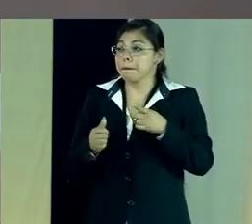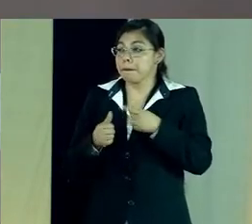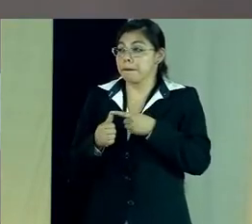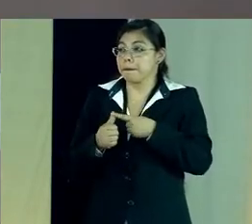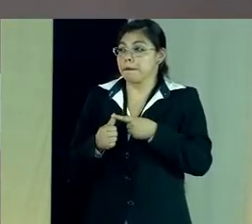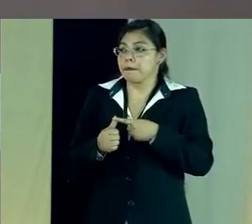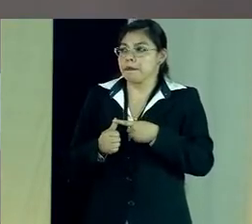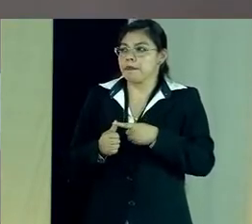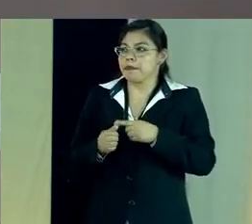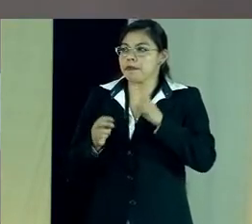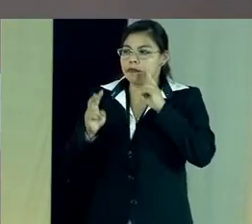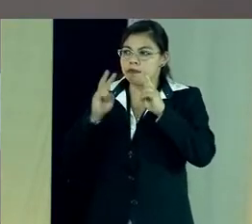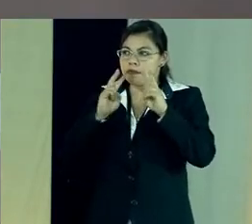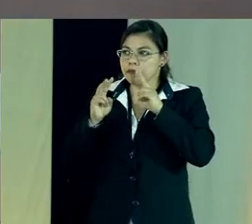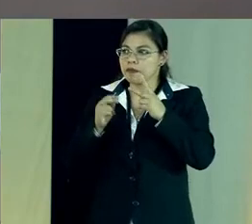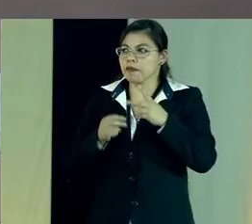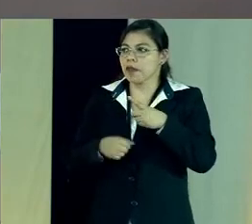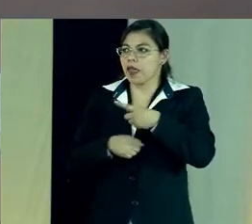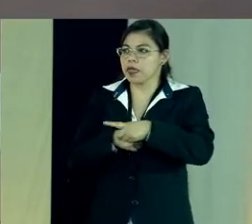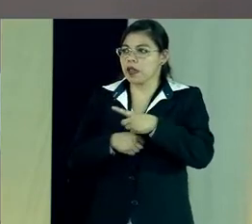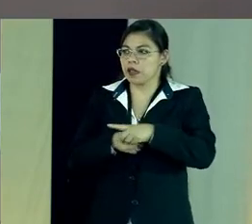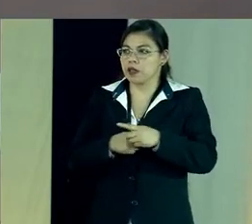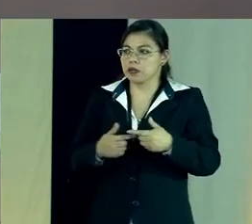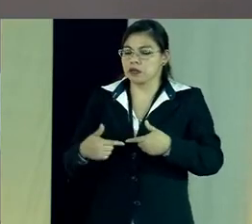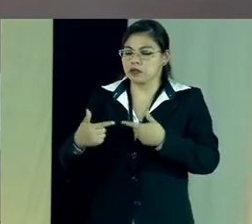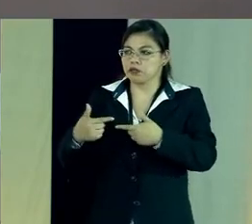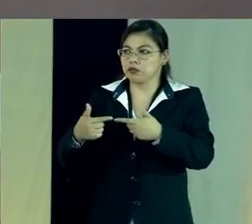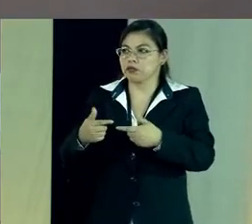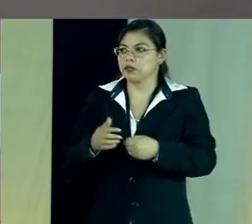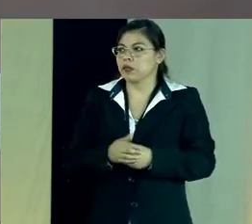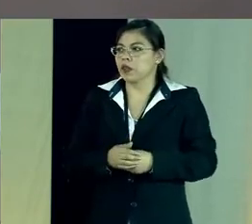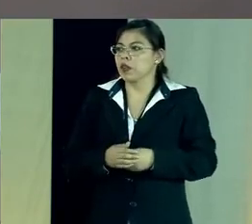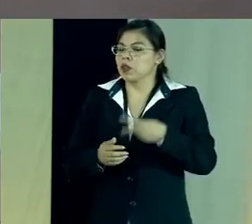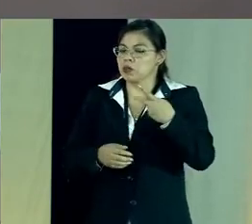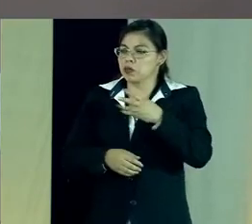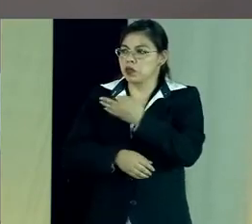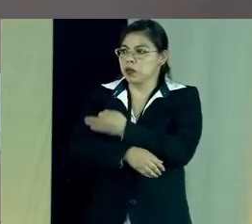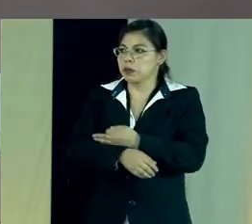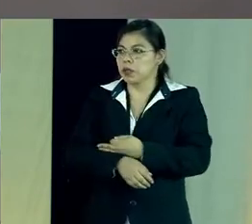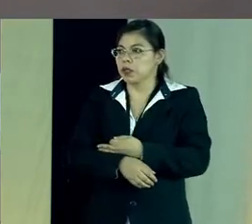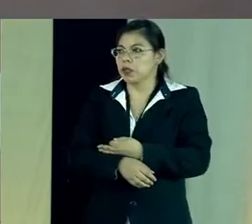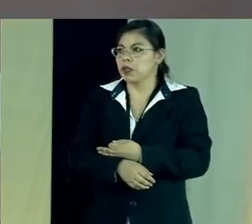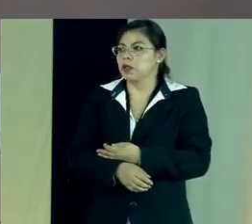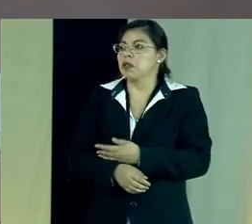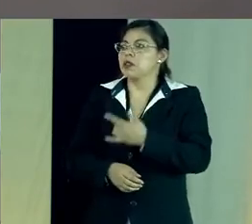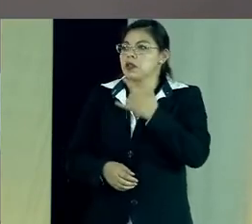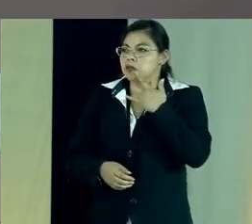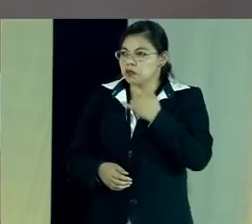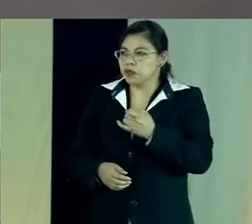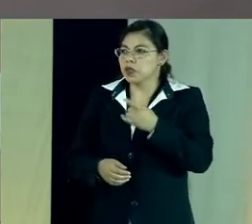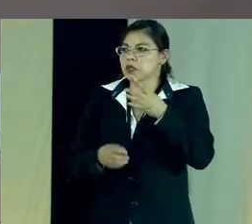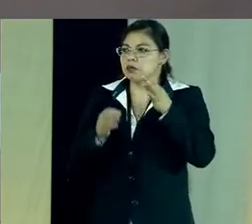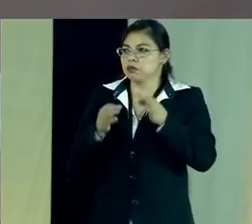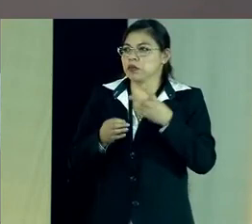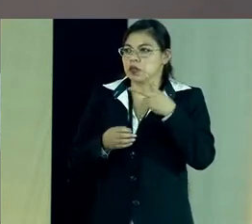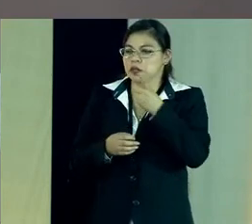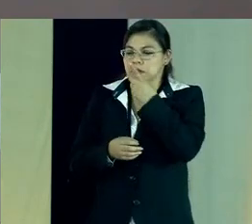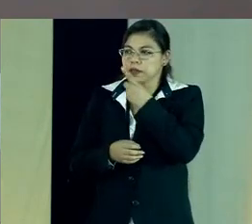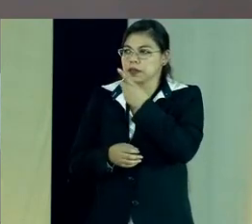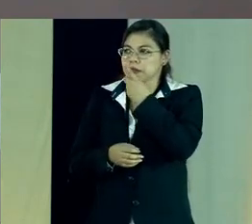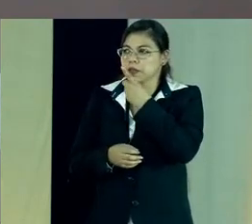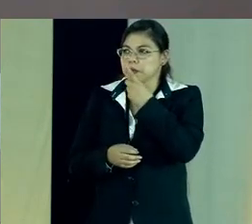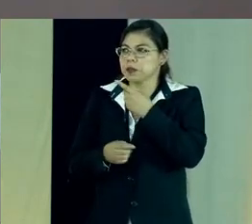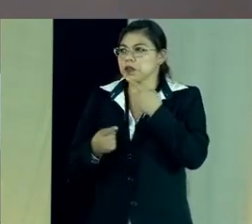multigeneracionales en su familia mientras lucha por aceptar su diabetes se debate en